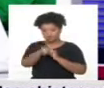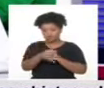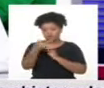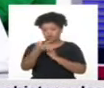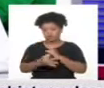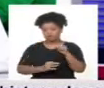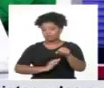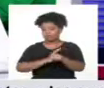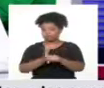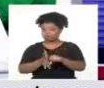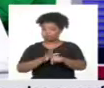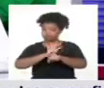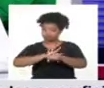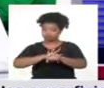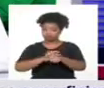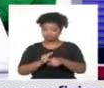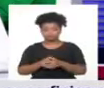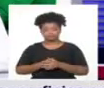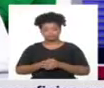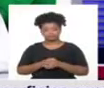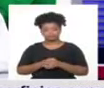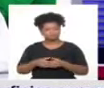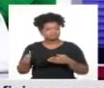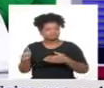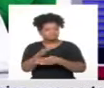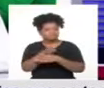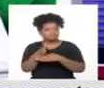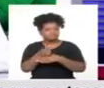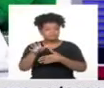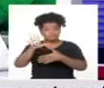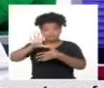COVID-19. Esto hace que en la región de las Américas